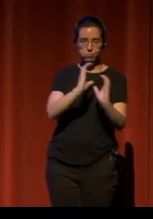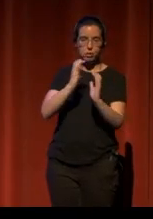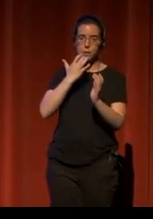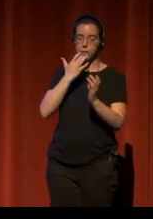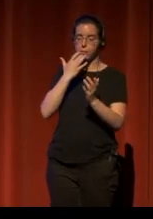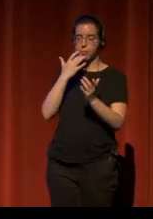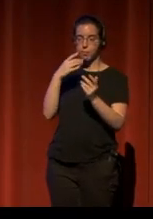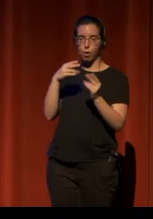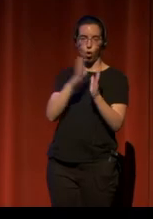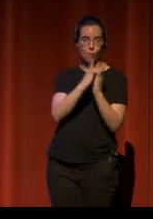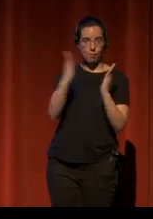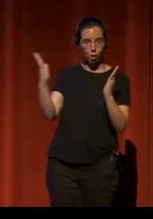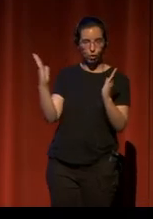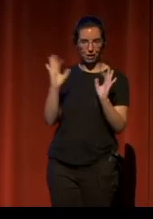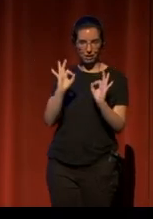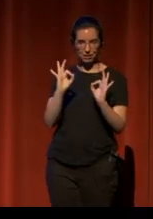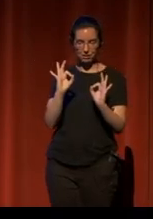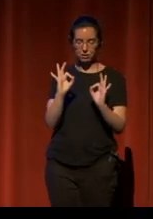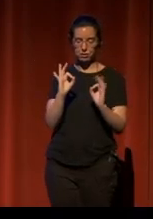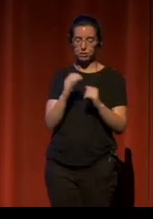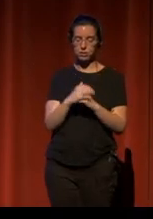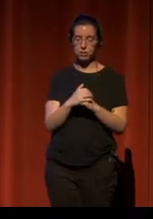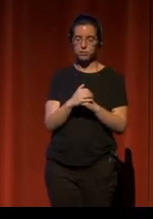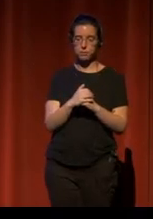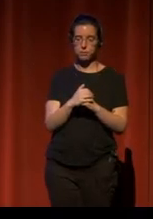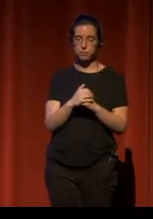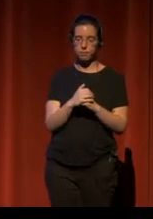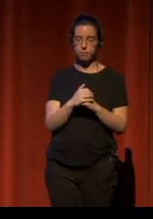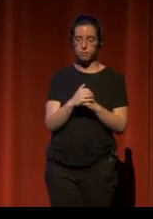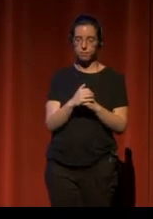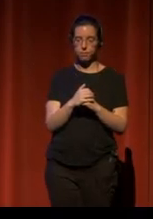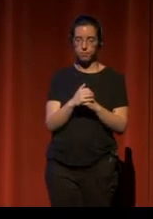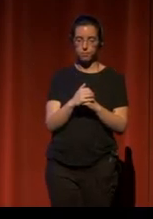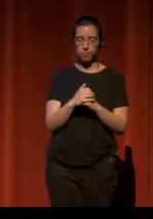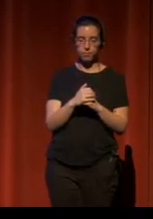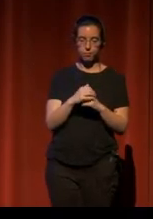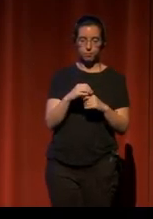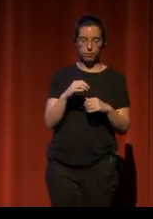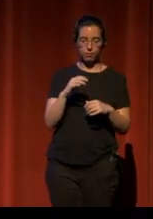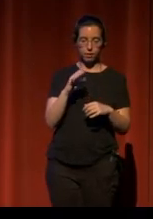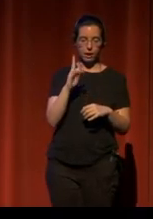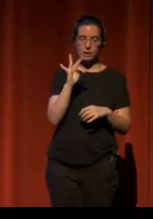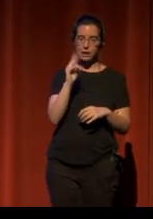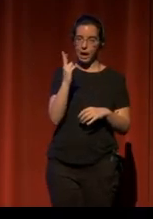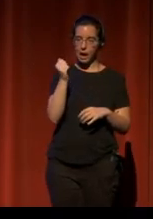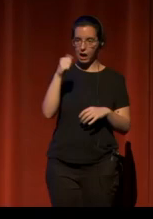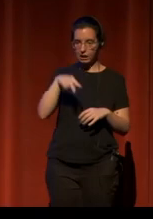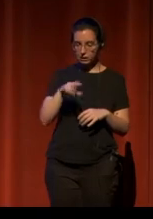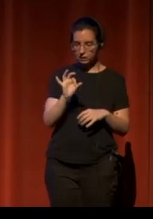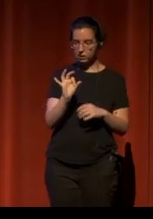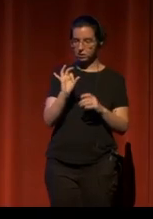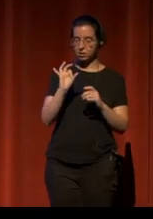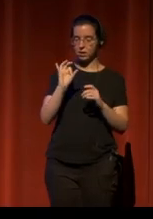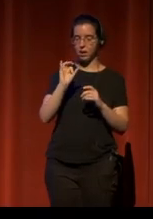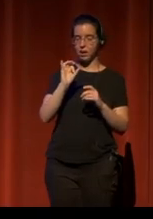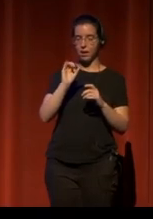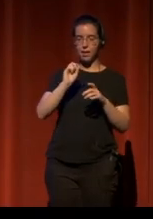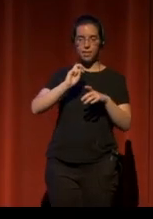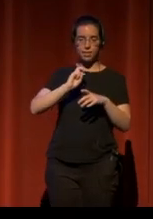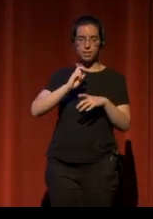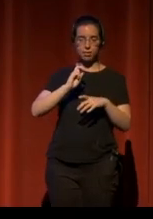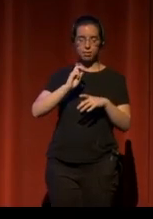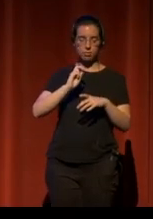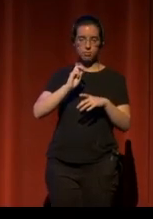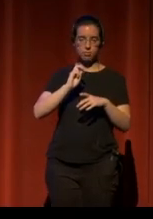bibliotecas no en la bajo la premisa de mezclar de enfoques transdisciplinares de conexiones